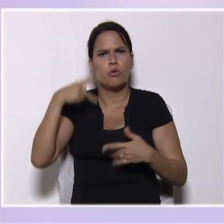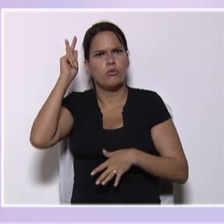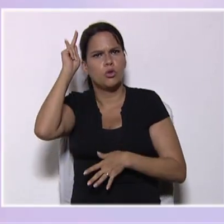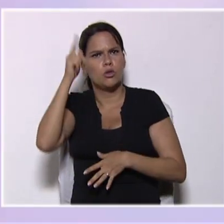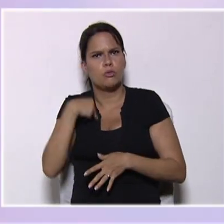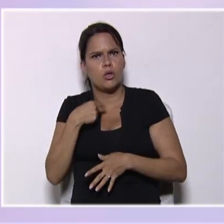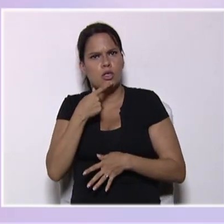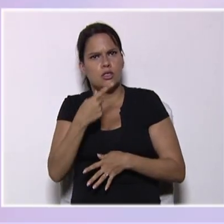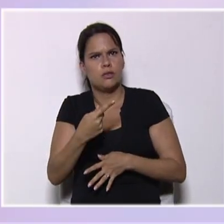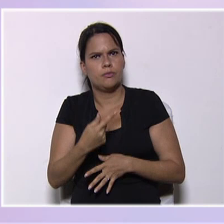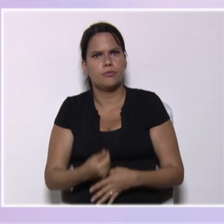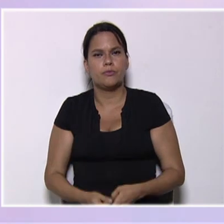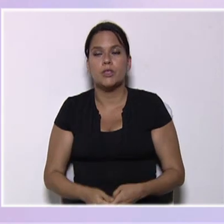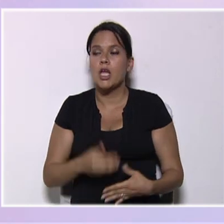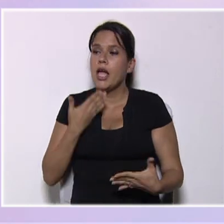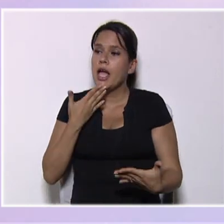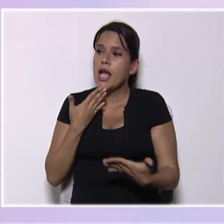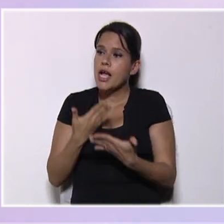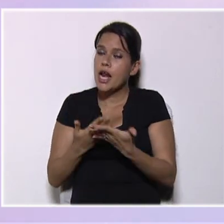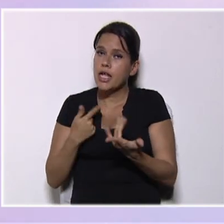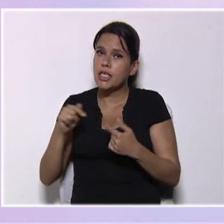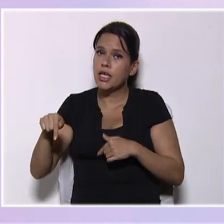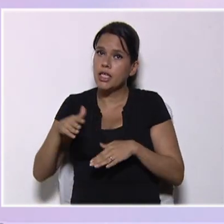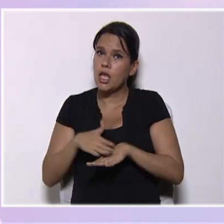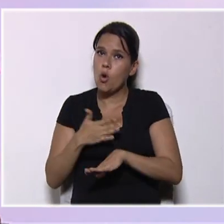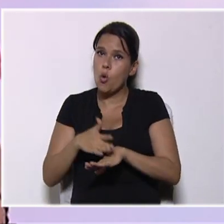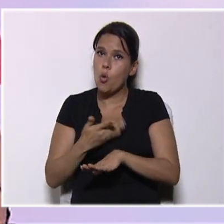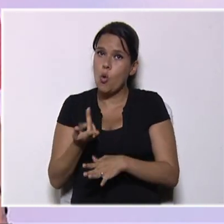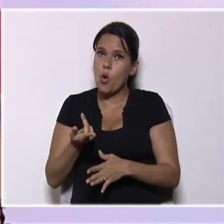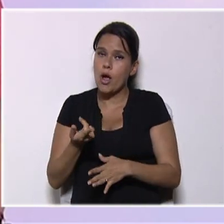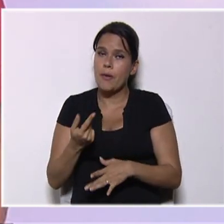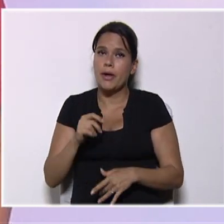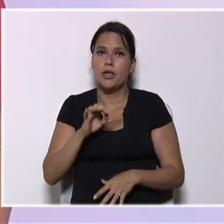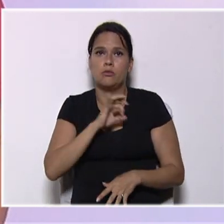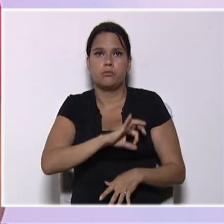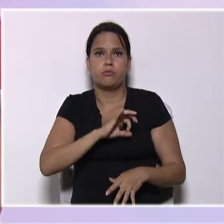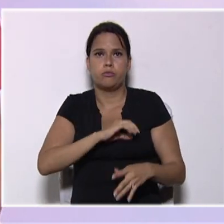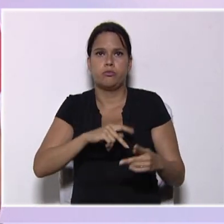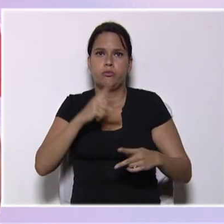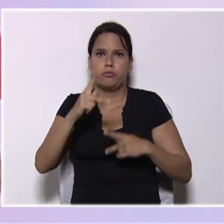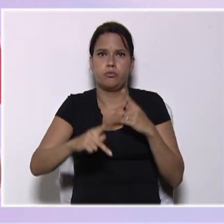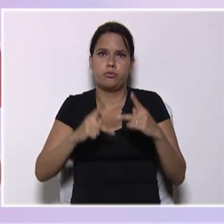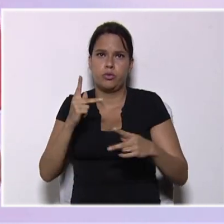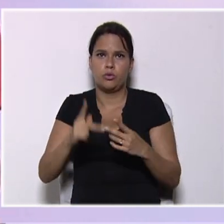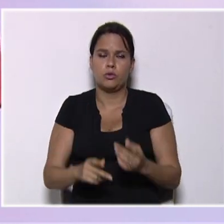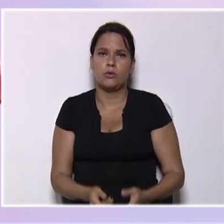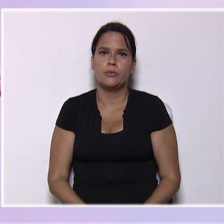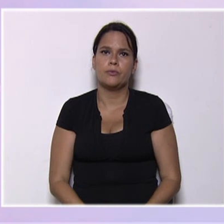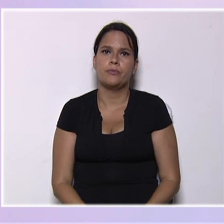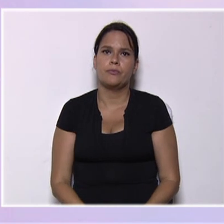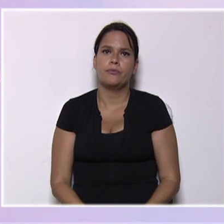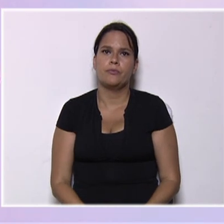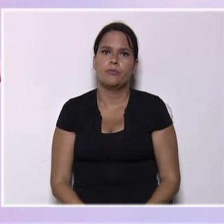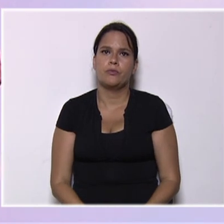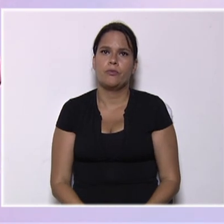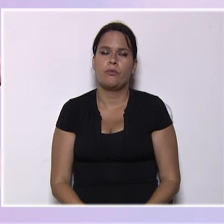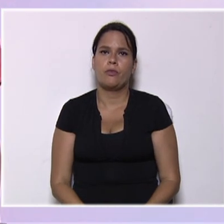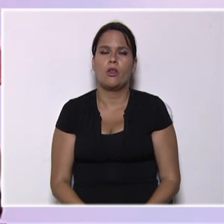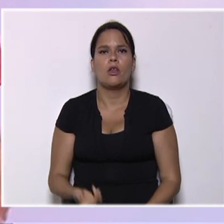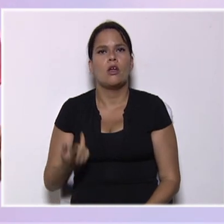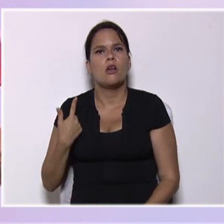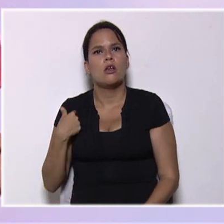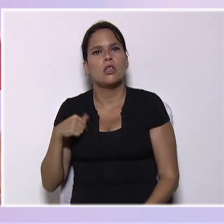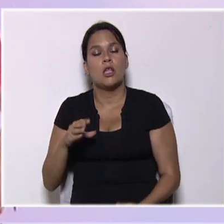decir? Bueno, muy agradecida de estar en Jueves Socioproductivo, Jueves de Grupos de Creación y Producción.